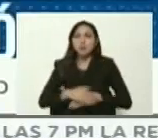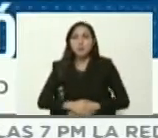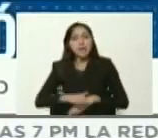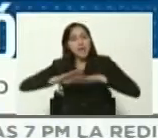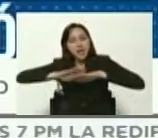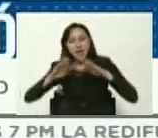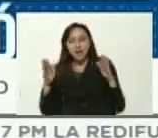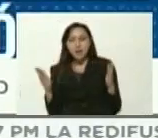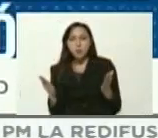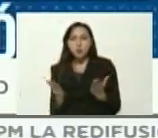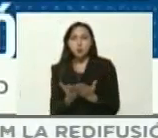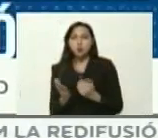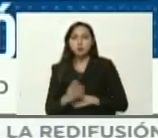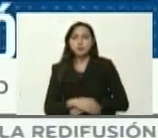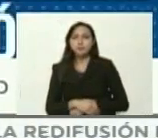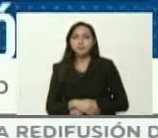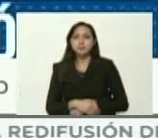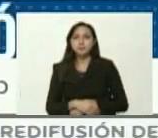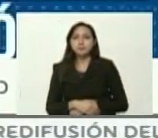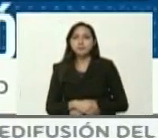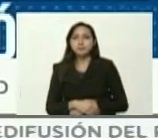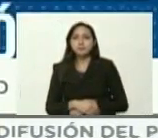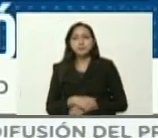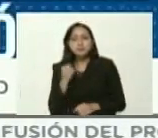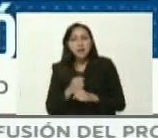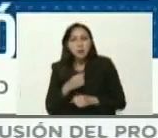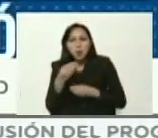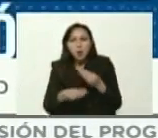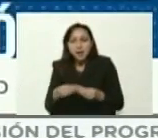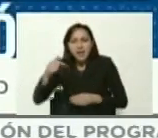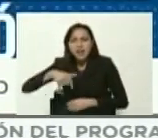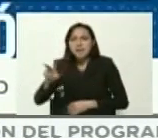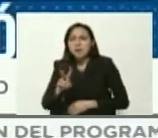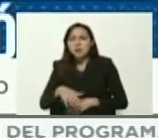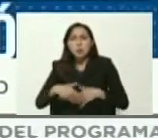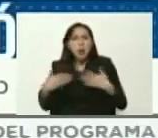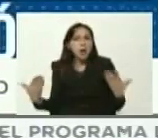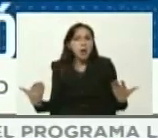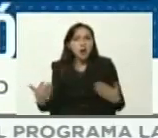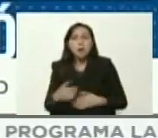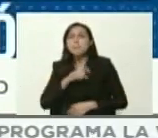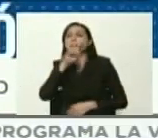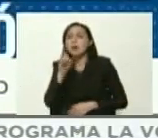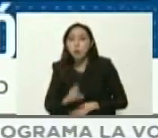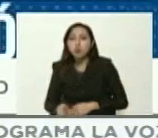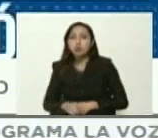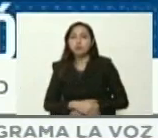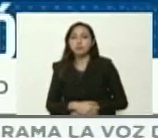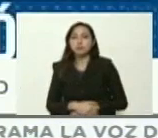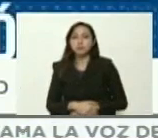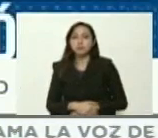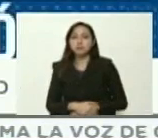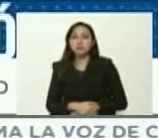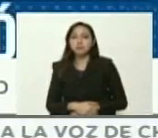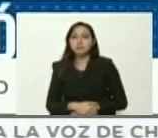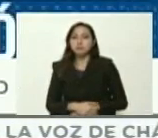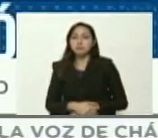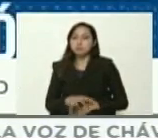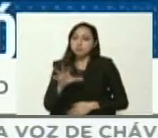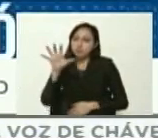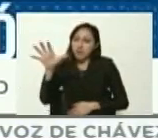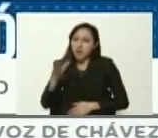mundo. ¿Cuál es el papel que tiene que jugar Venezuela? Pregunto. ¿Ser una